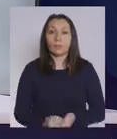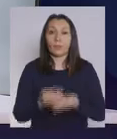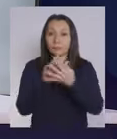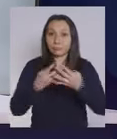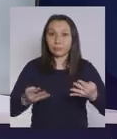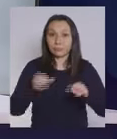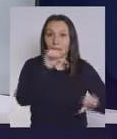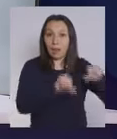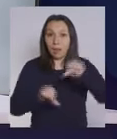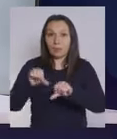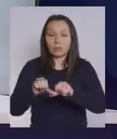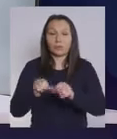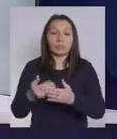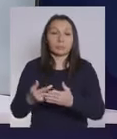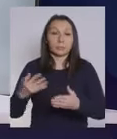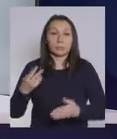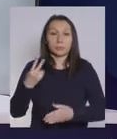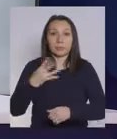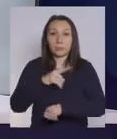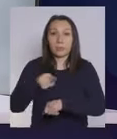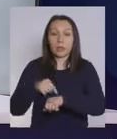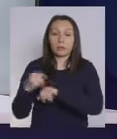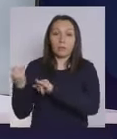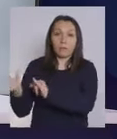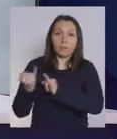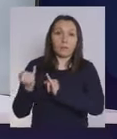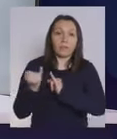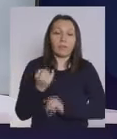laboratorios durante las últimas 24 horas informó